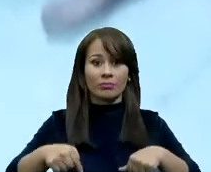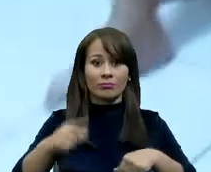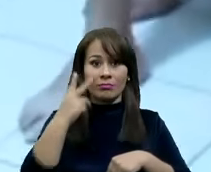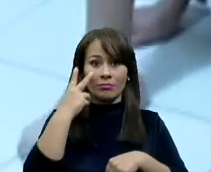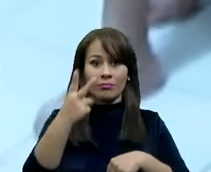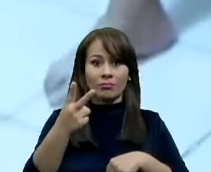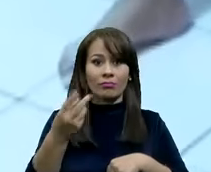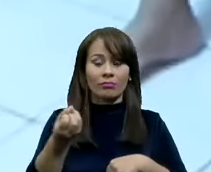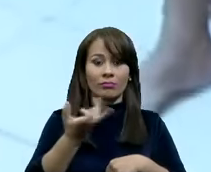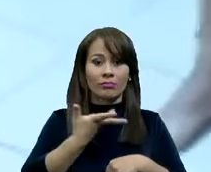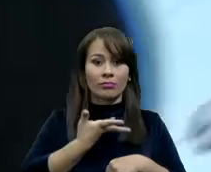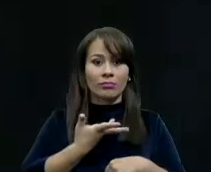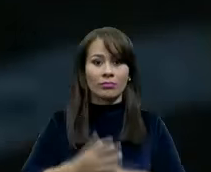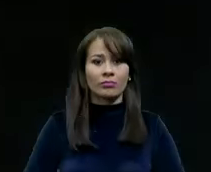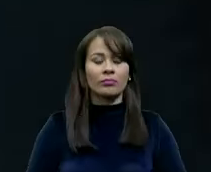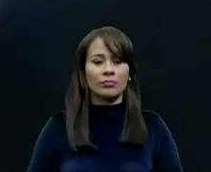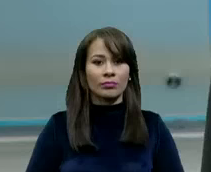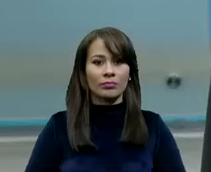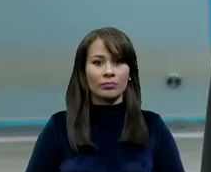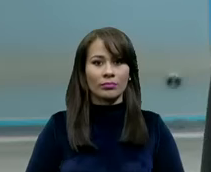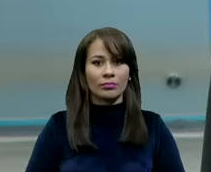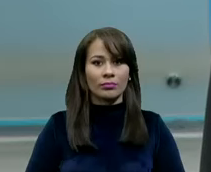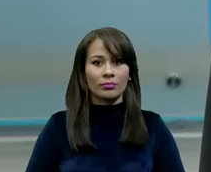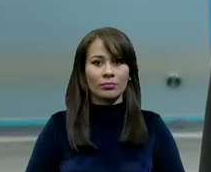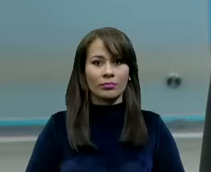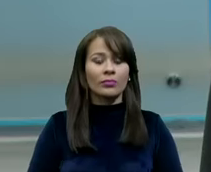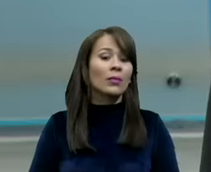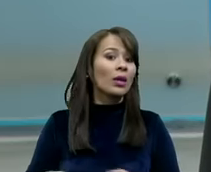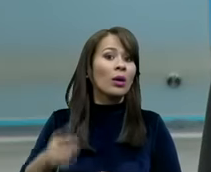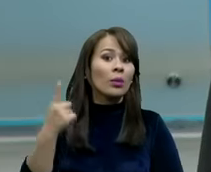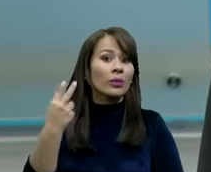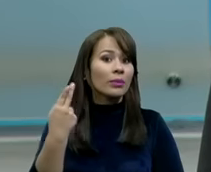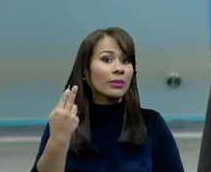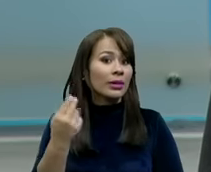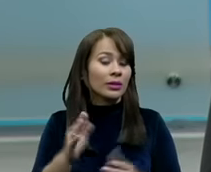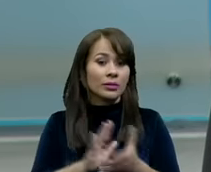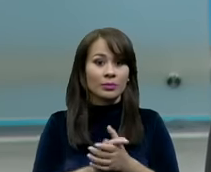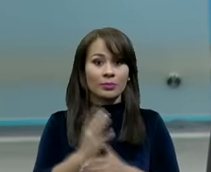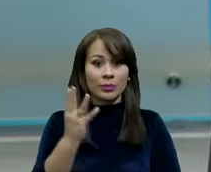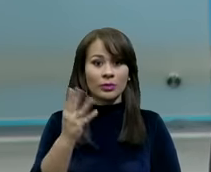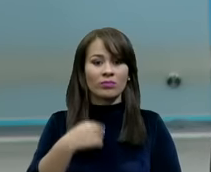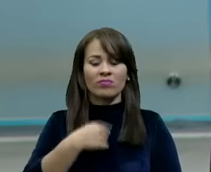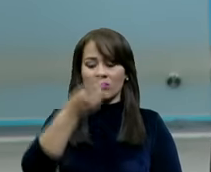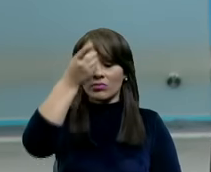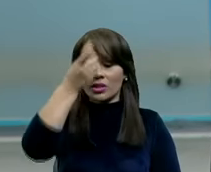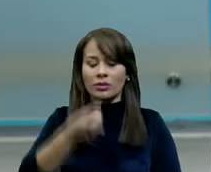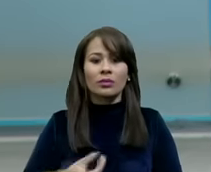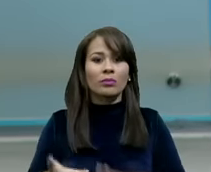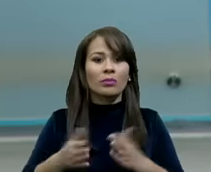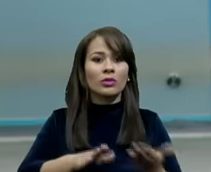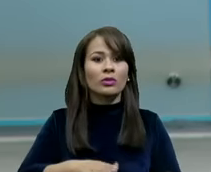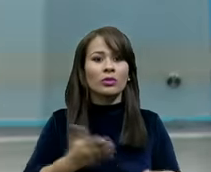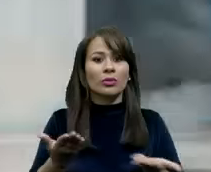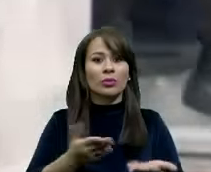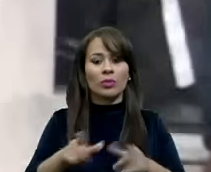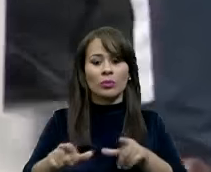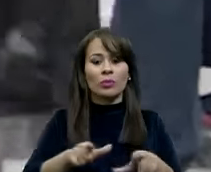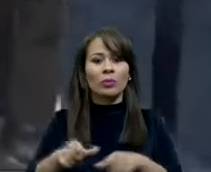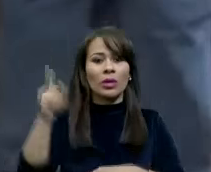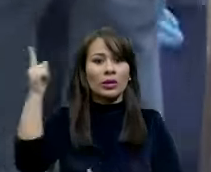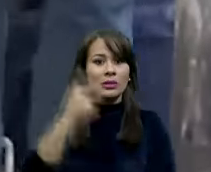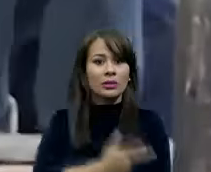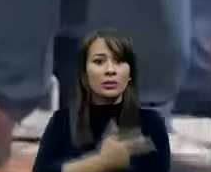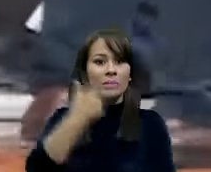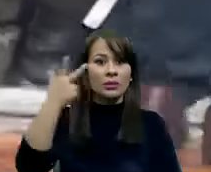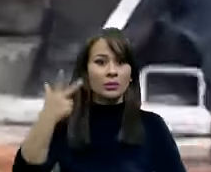Informó Priscila Cadena. Una pareja de esposos se habría quitado la vida en San Jerónimo, Cantón Guano, de la